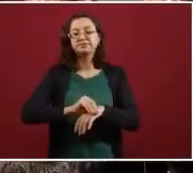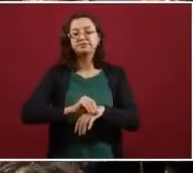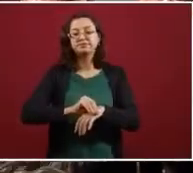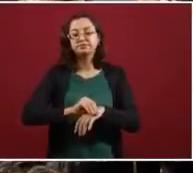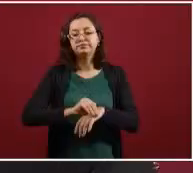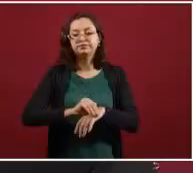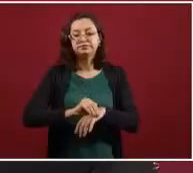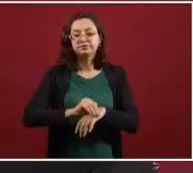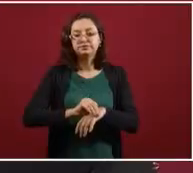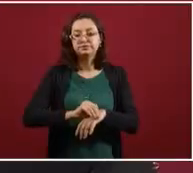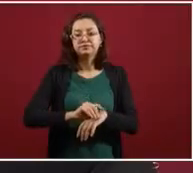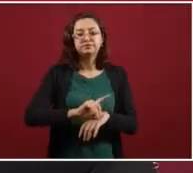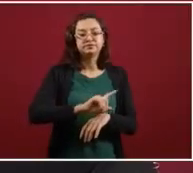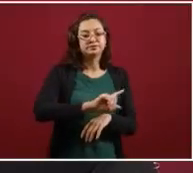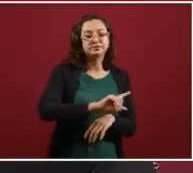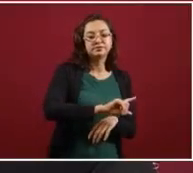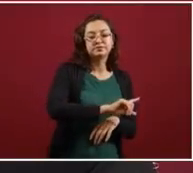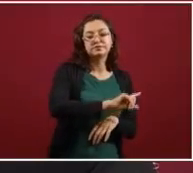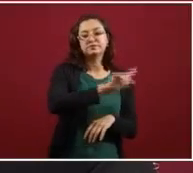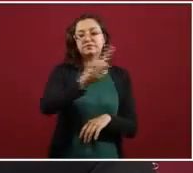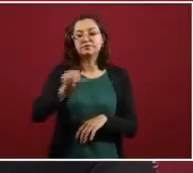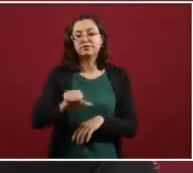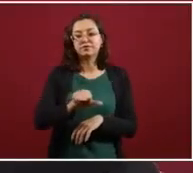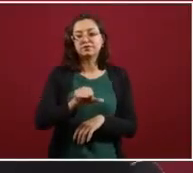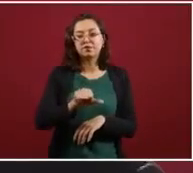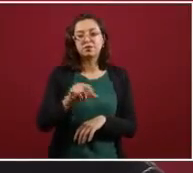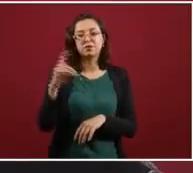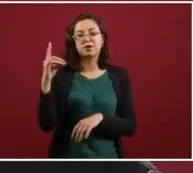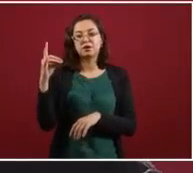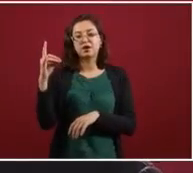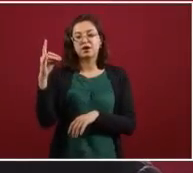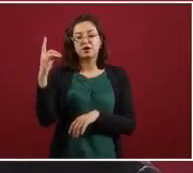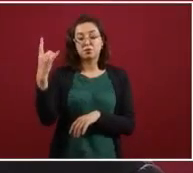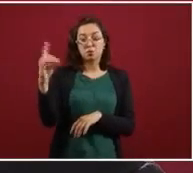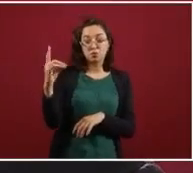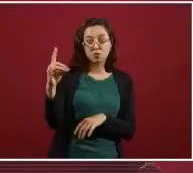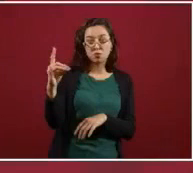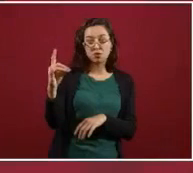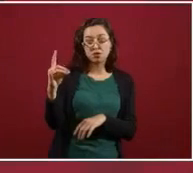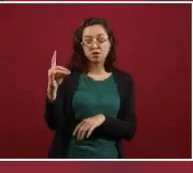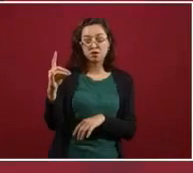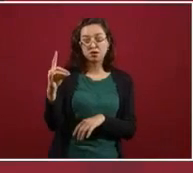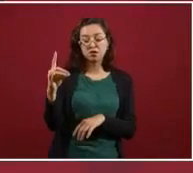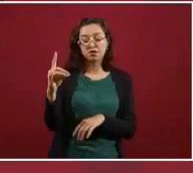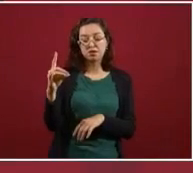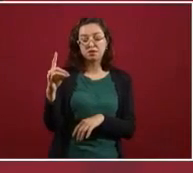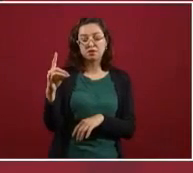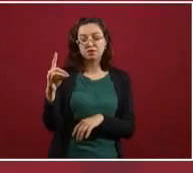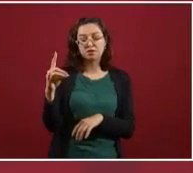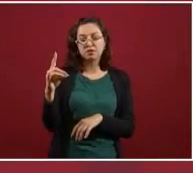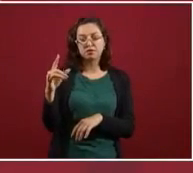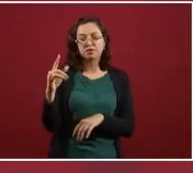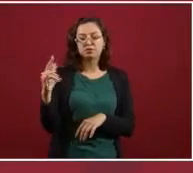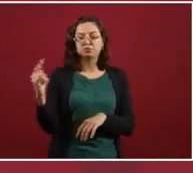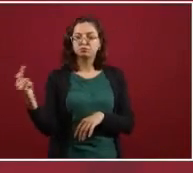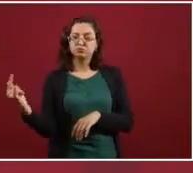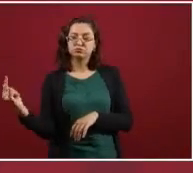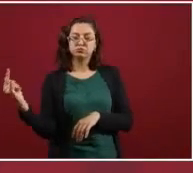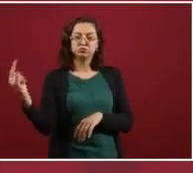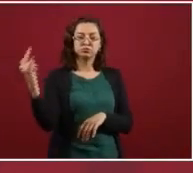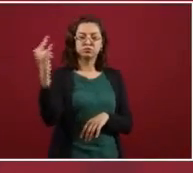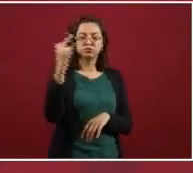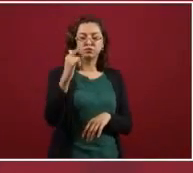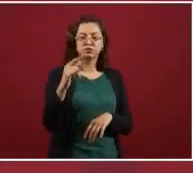volvemos a hablar a bolivia si no fijate que ya no te vamos a dar permiso de volver a cruzar el espacio debido de bolivia es decir para